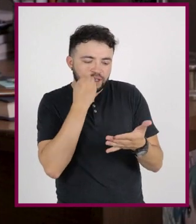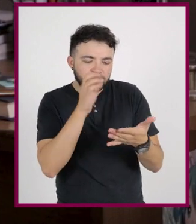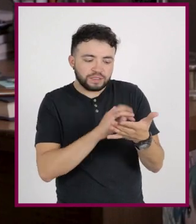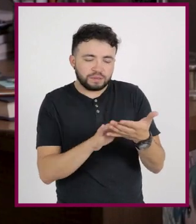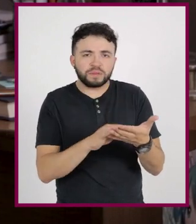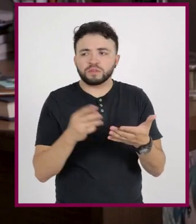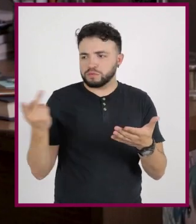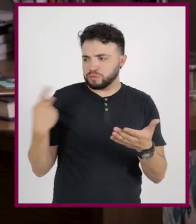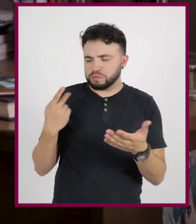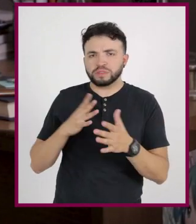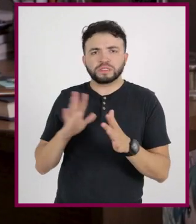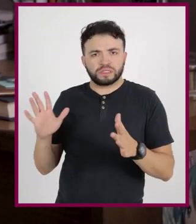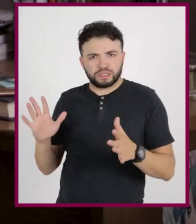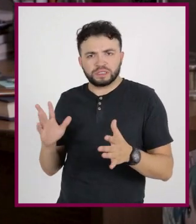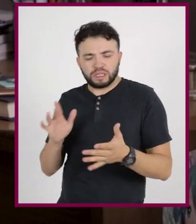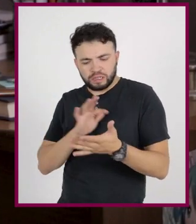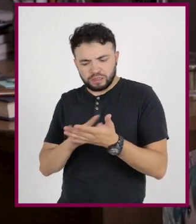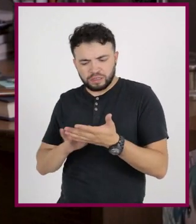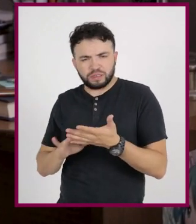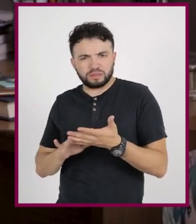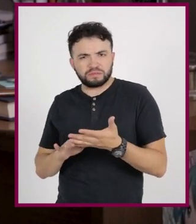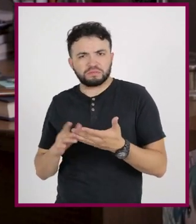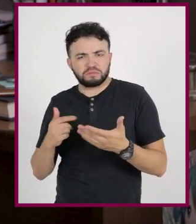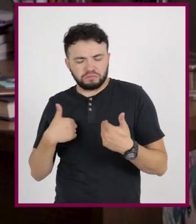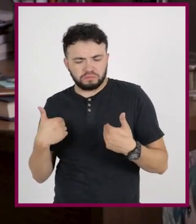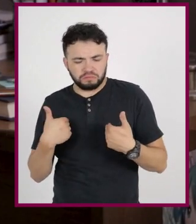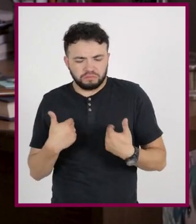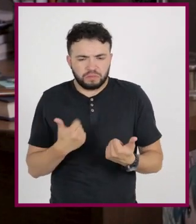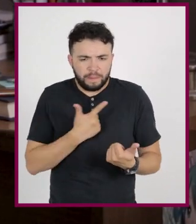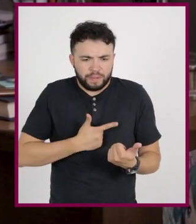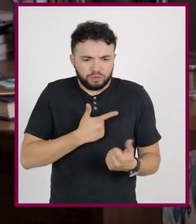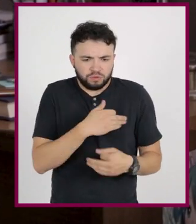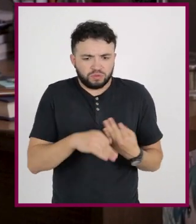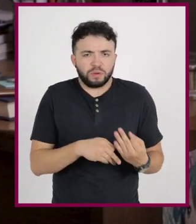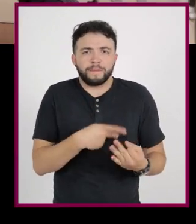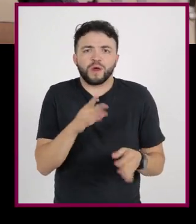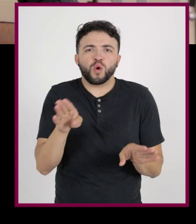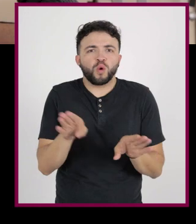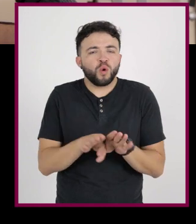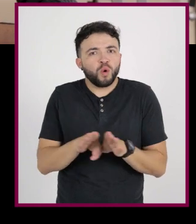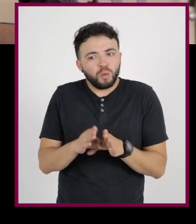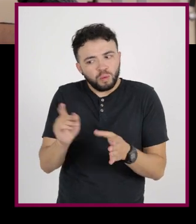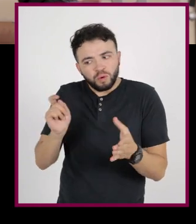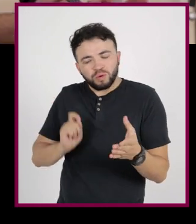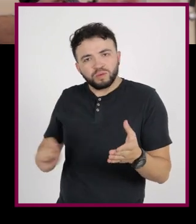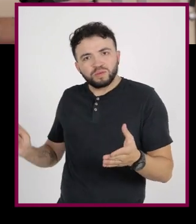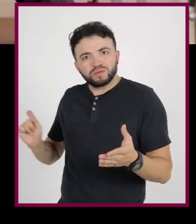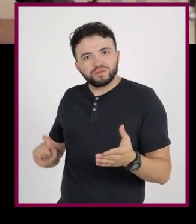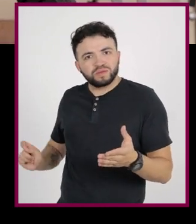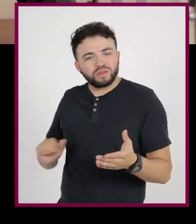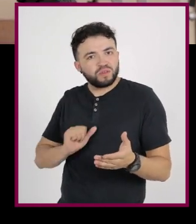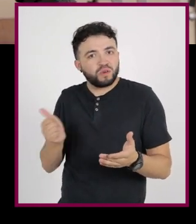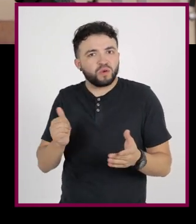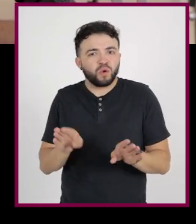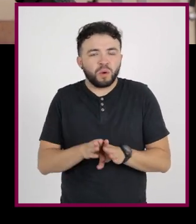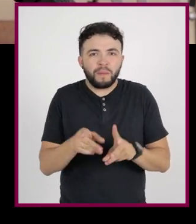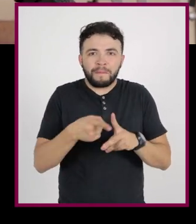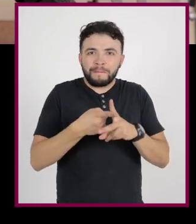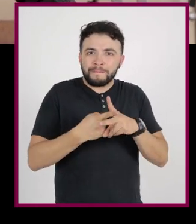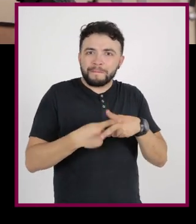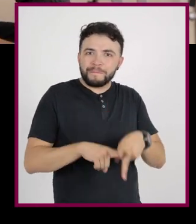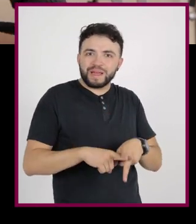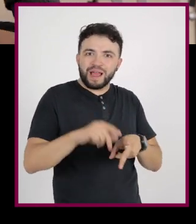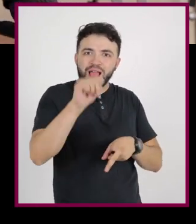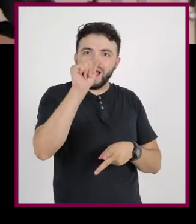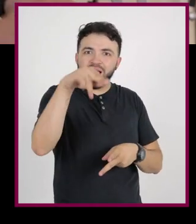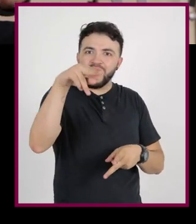ya lo leímos, nos gustó y todo, pero no nos quedó claro cómo hacer el análisis, o sea, cómo escribirlo. No sabemos ni por dónde empezar